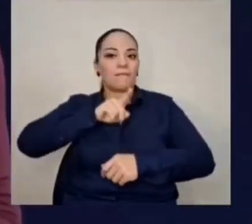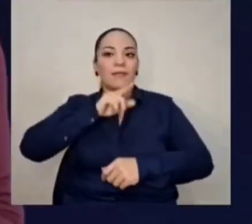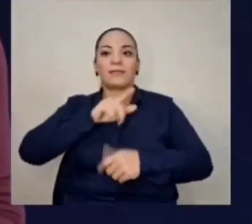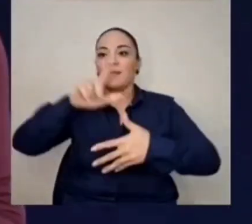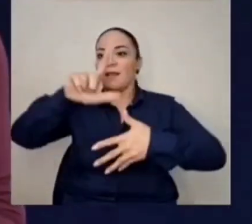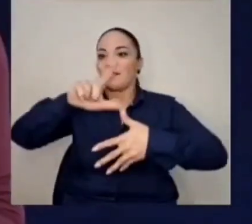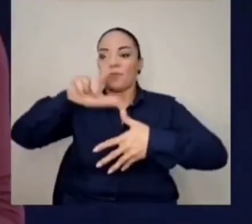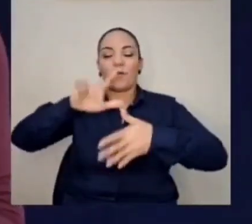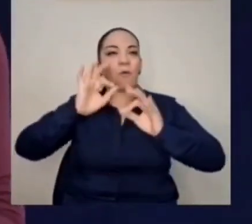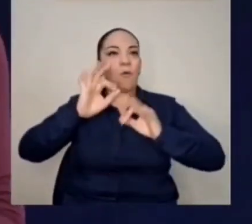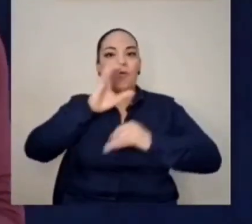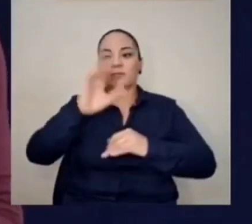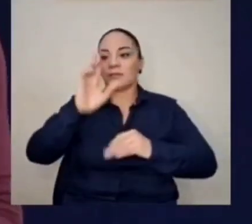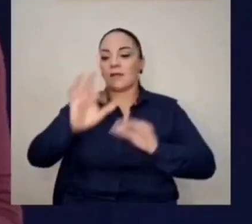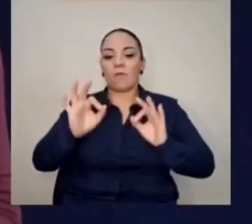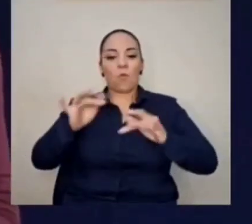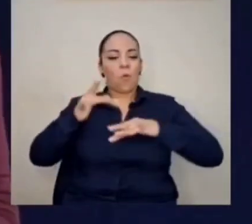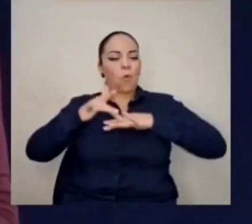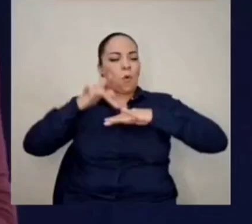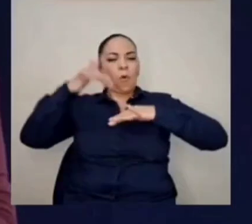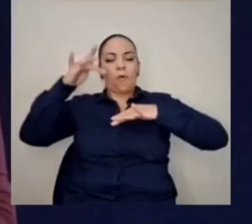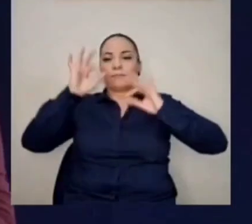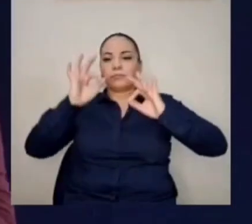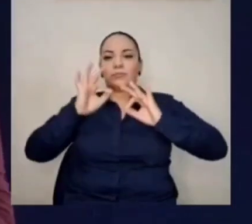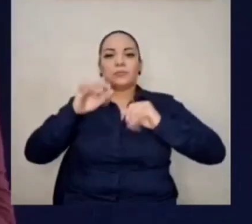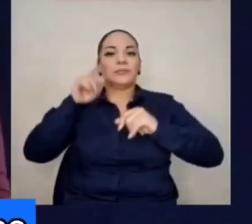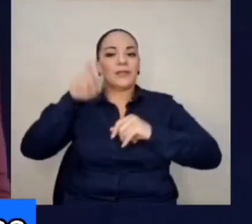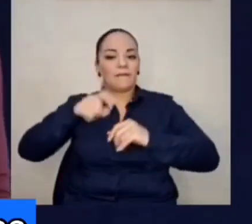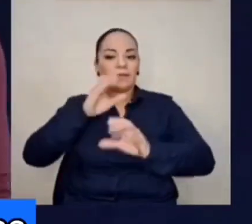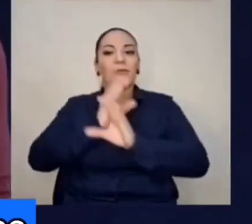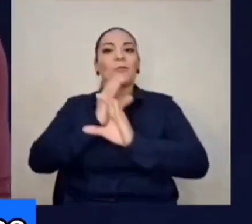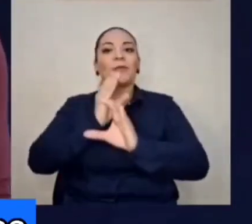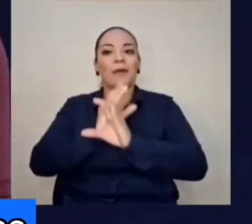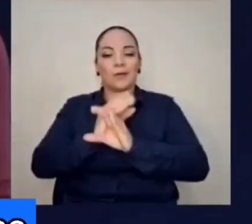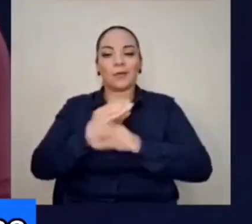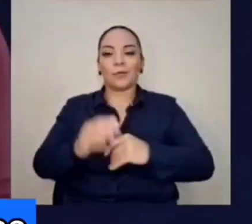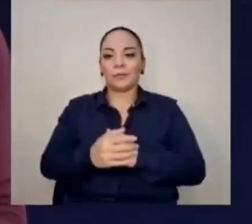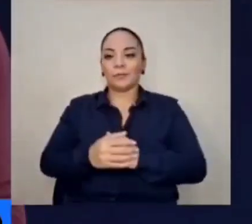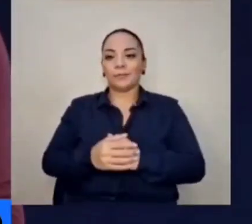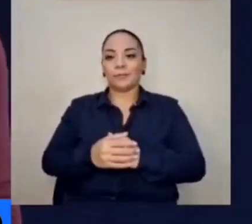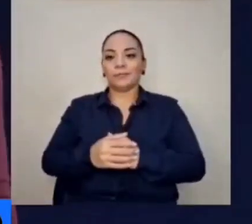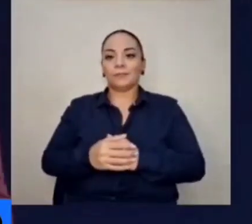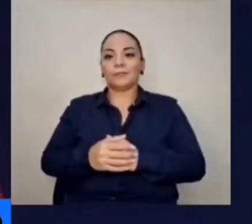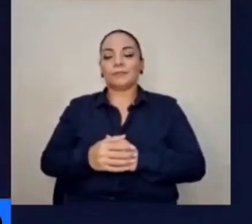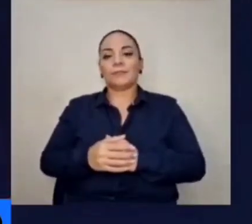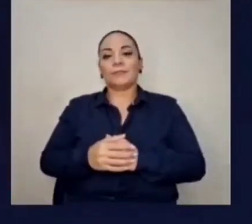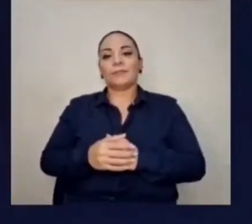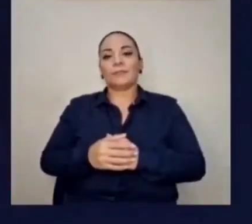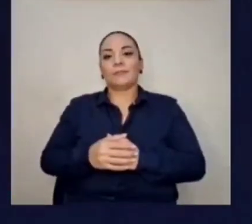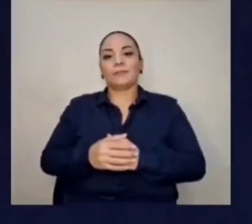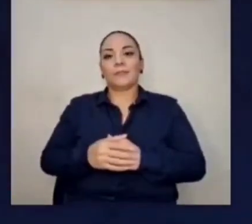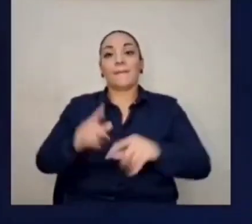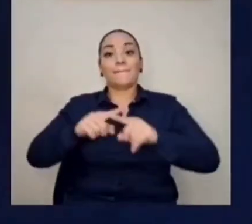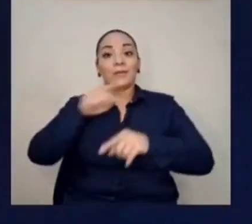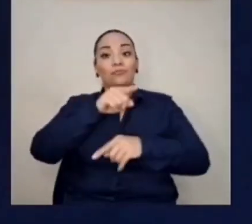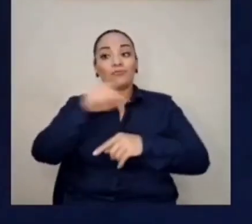sentido, y deben de cuidarla. Y ustedes están teniendo los síntomas que El Salvador tuvo en los años